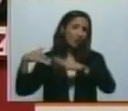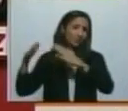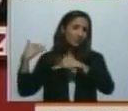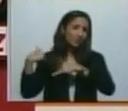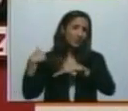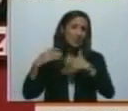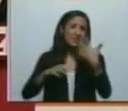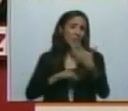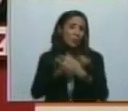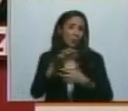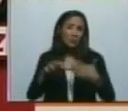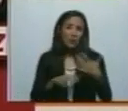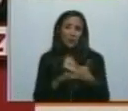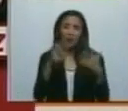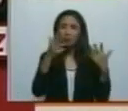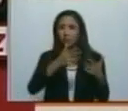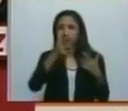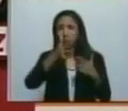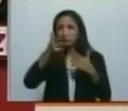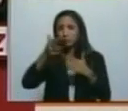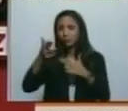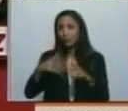89. Tal cual.